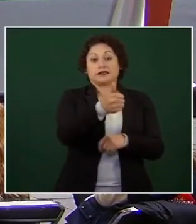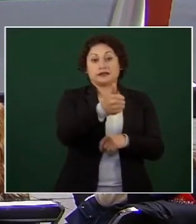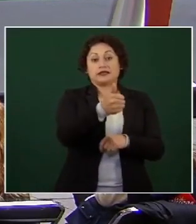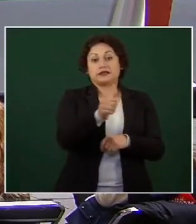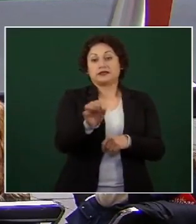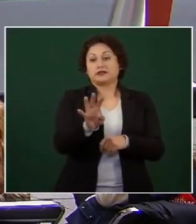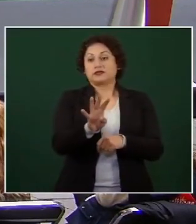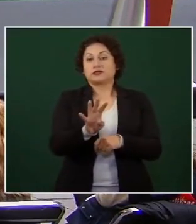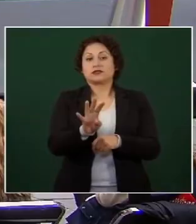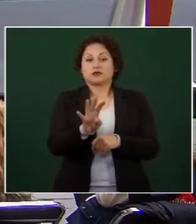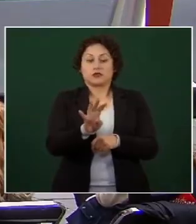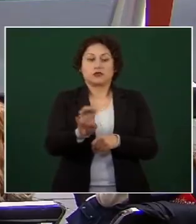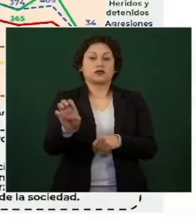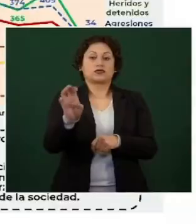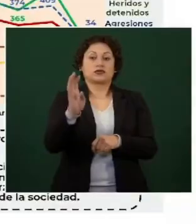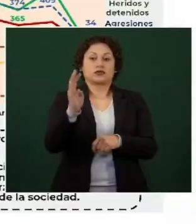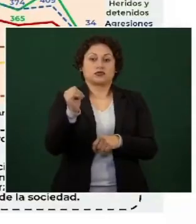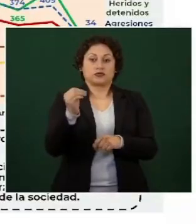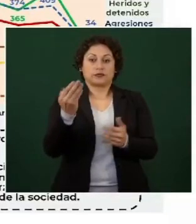409.